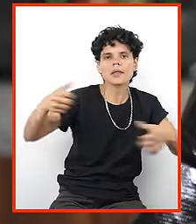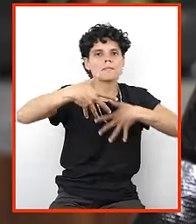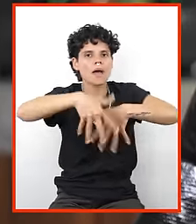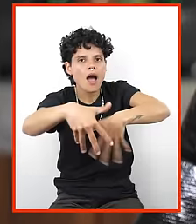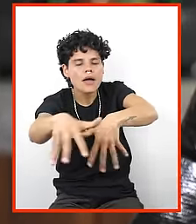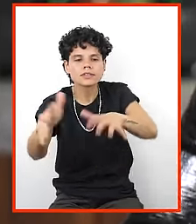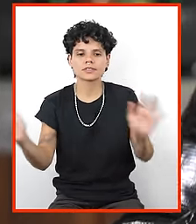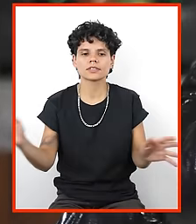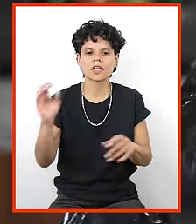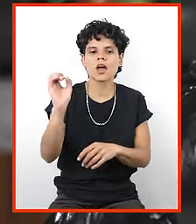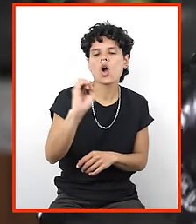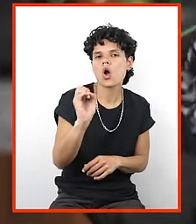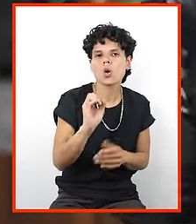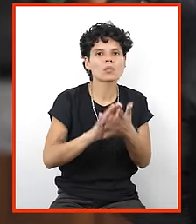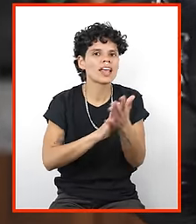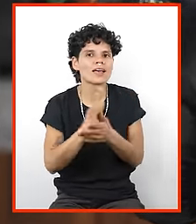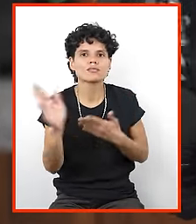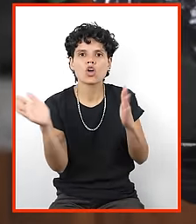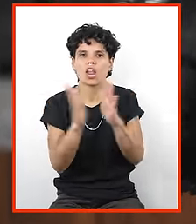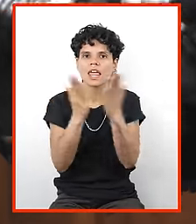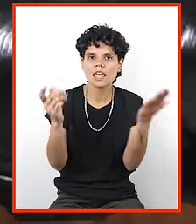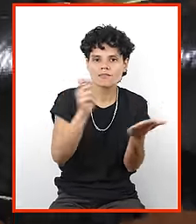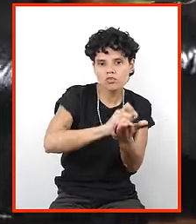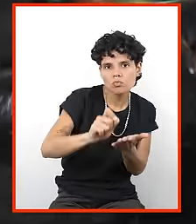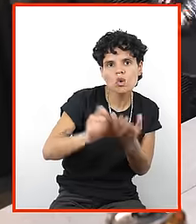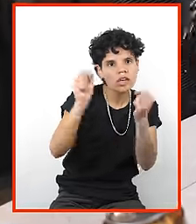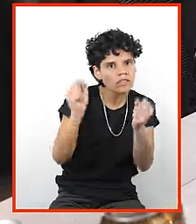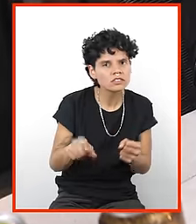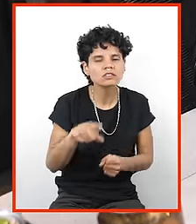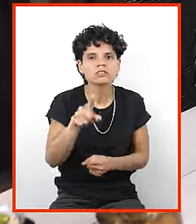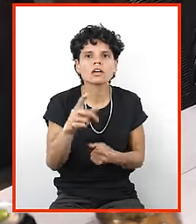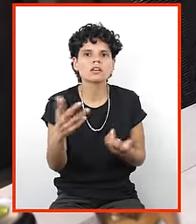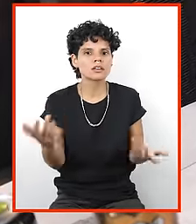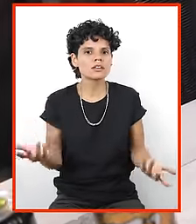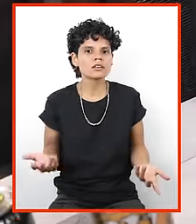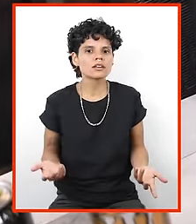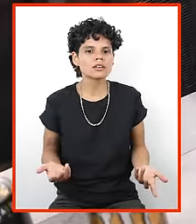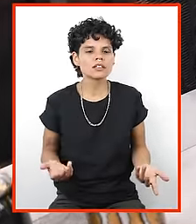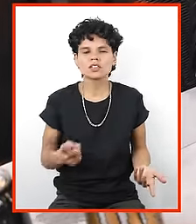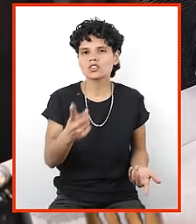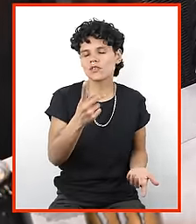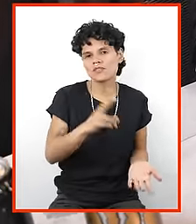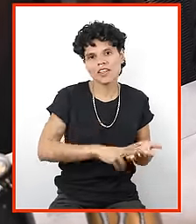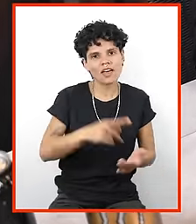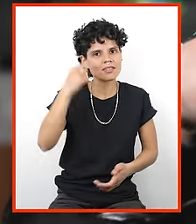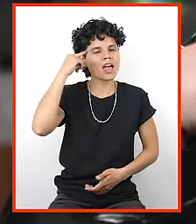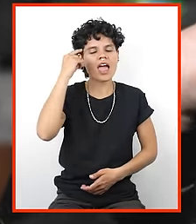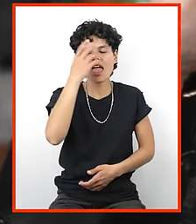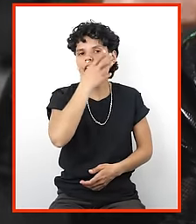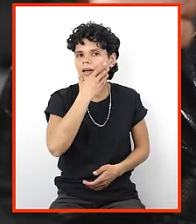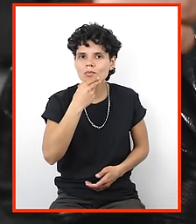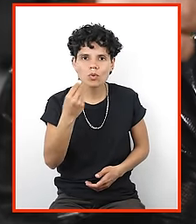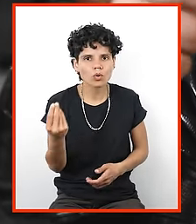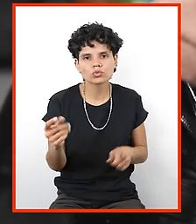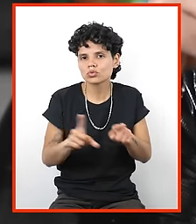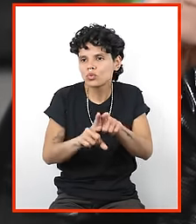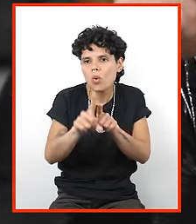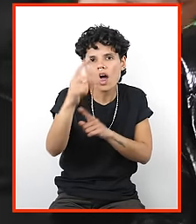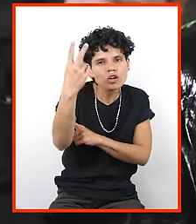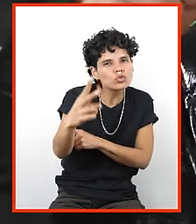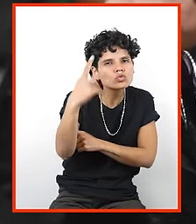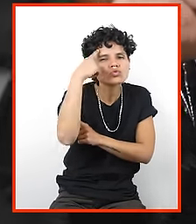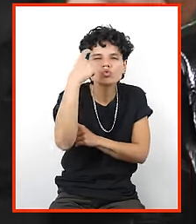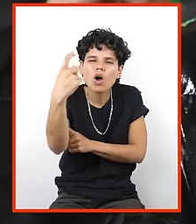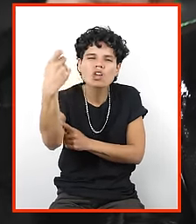niña de pronto en la primera página de su libro. Sí. Entonces, eso lo encuentro hermoso. Que de esa epifanía, de